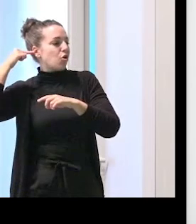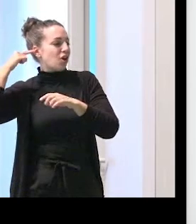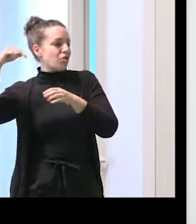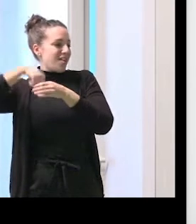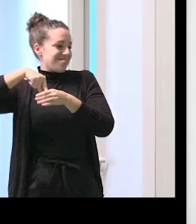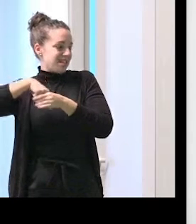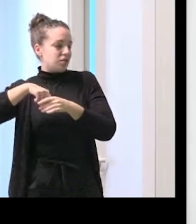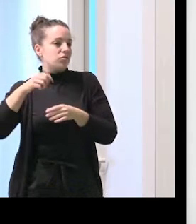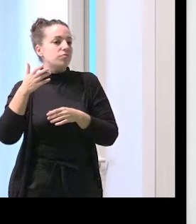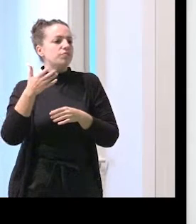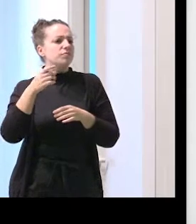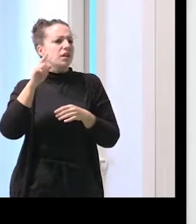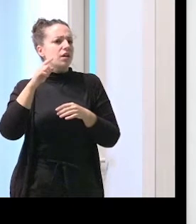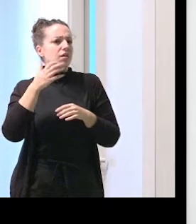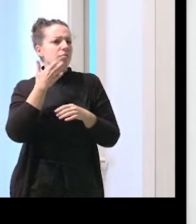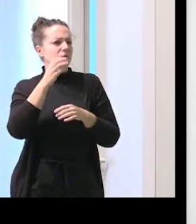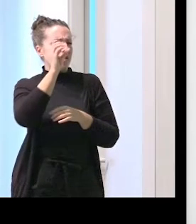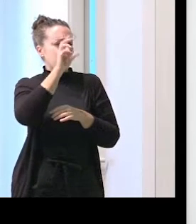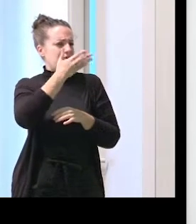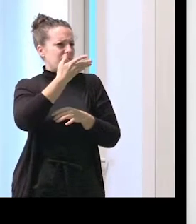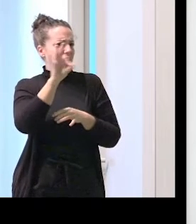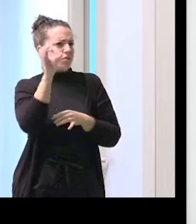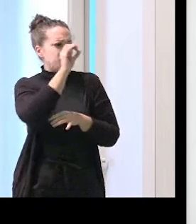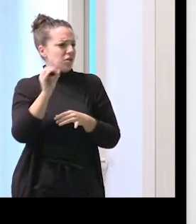nervio coclear en el 50% de los casos, lo cual nos va a